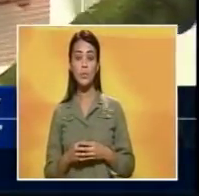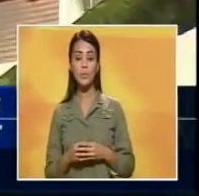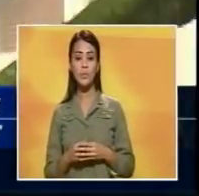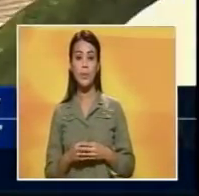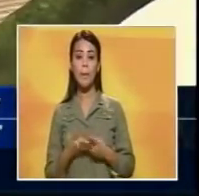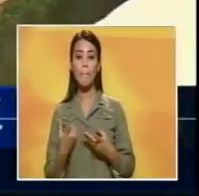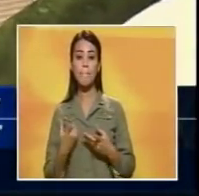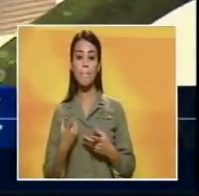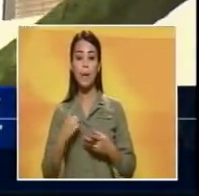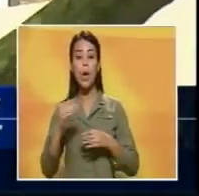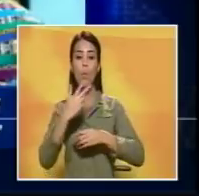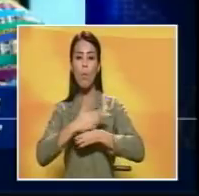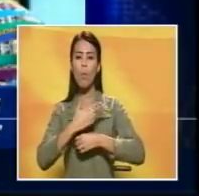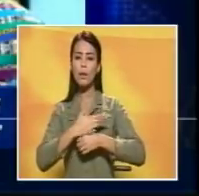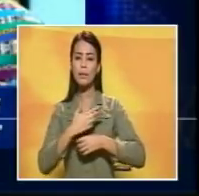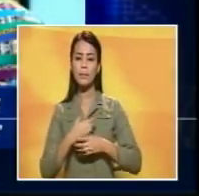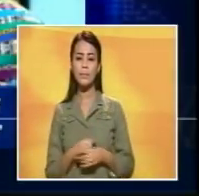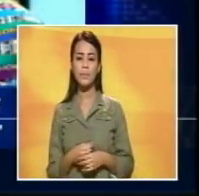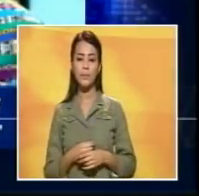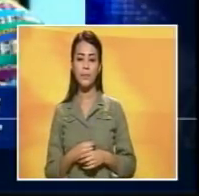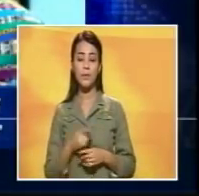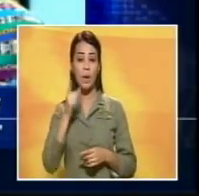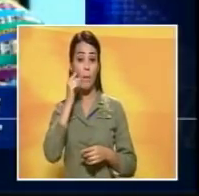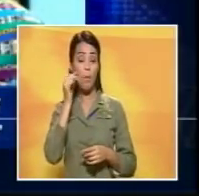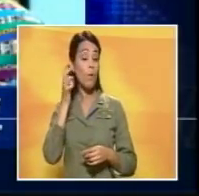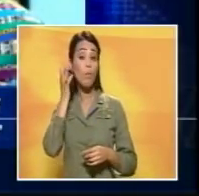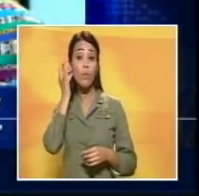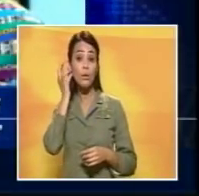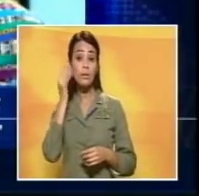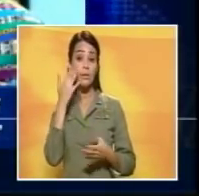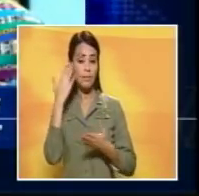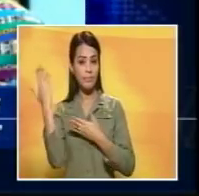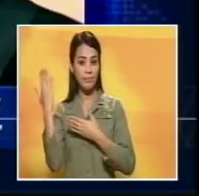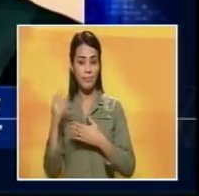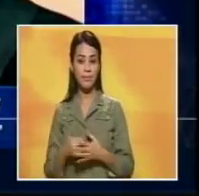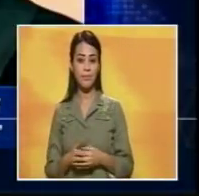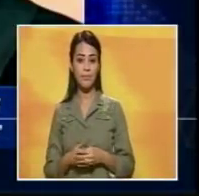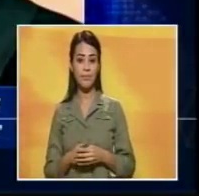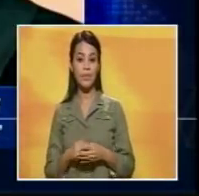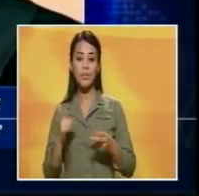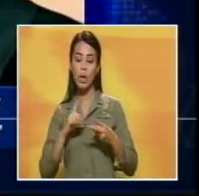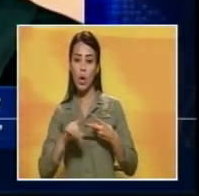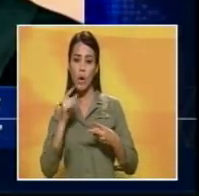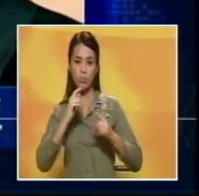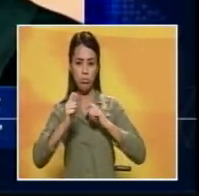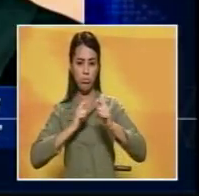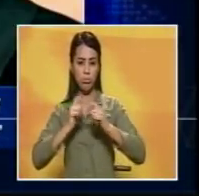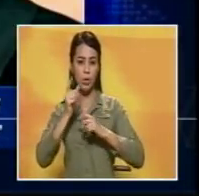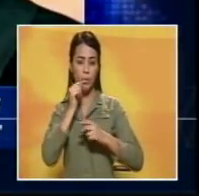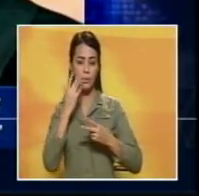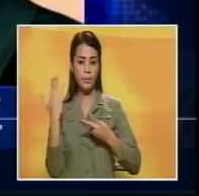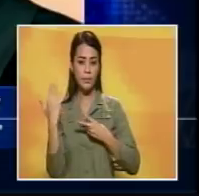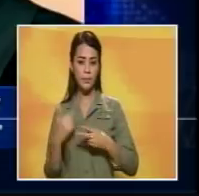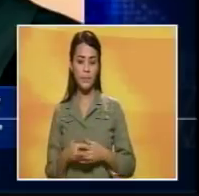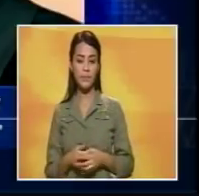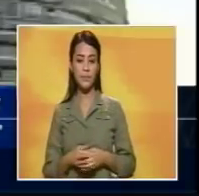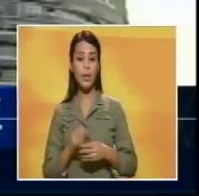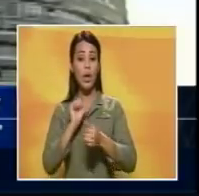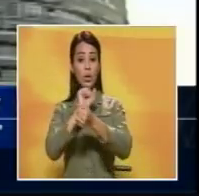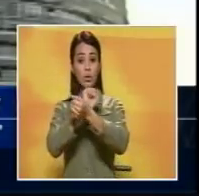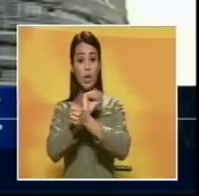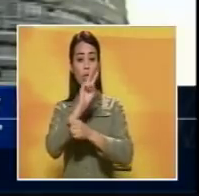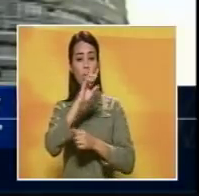activista guatemalteca por los derechos humanos Aura Lolita Chávez Ixaquix y el periodista David Isaac,